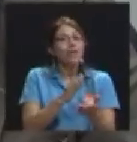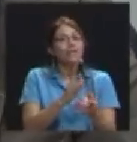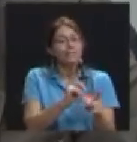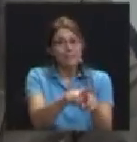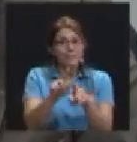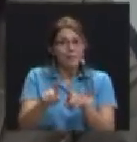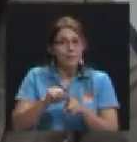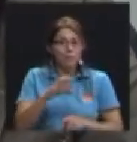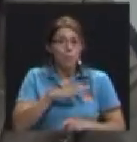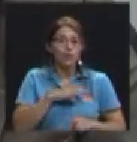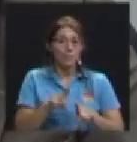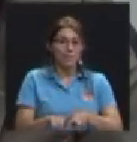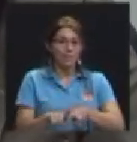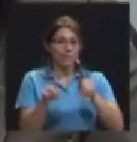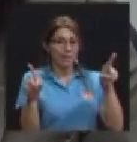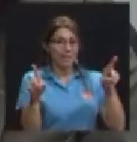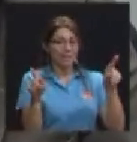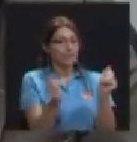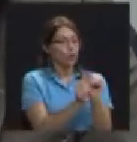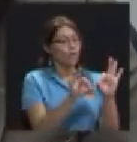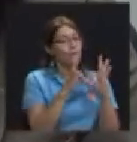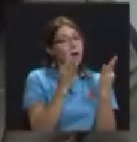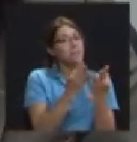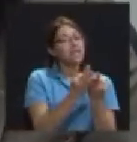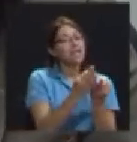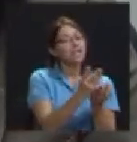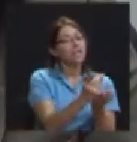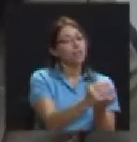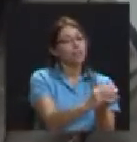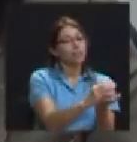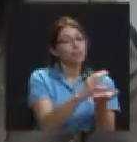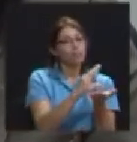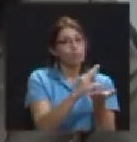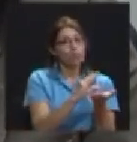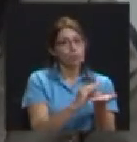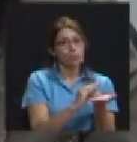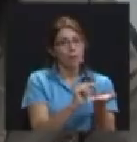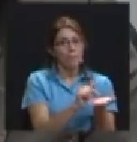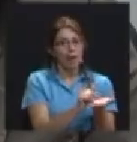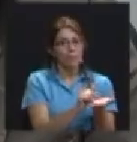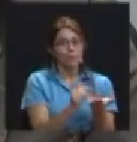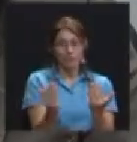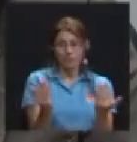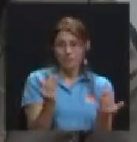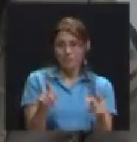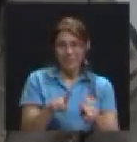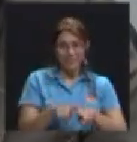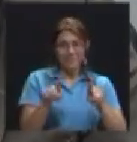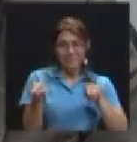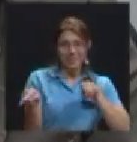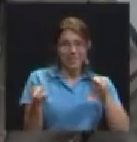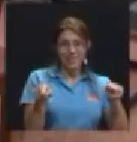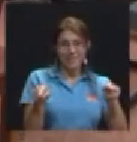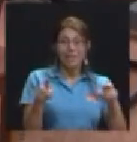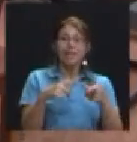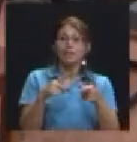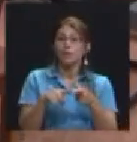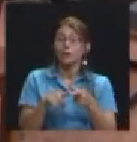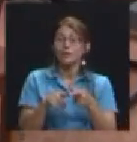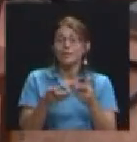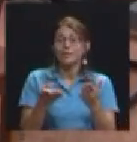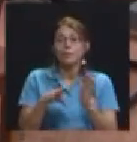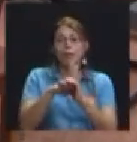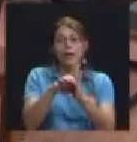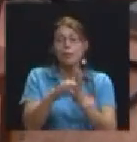los hogares de ingresos más bajos. Entonces, sí, al final, pues, aquellos artículos o servicios que son de